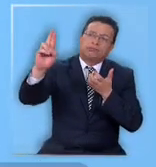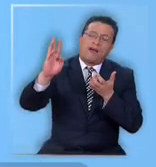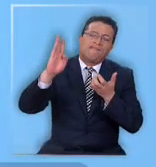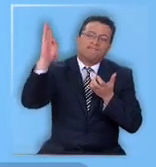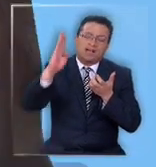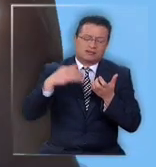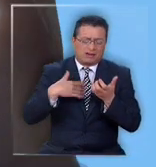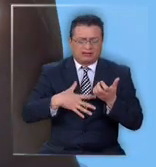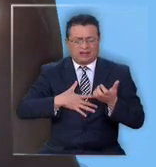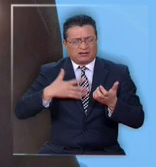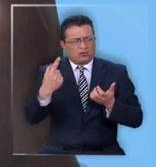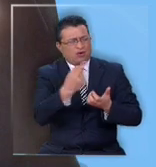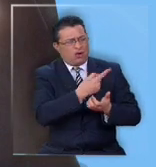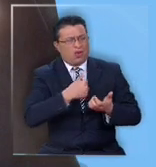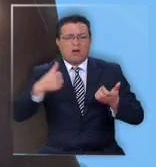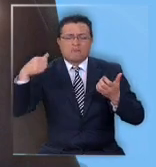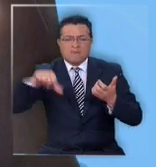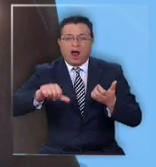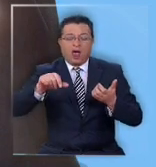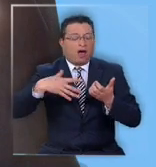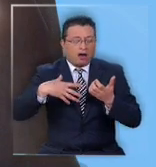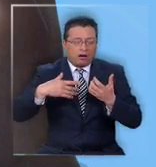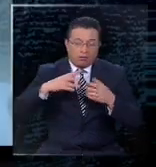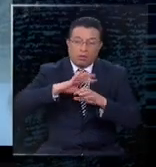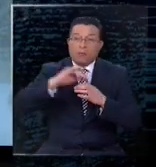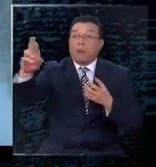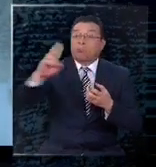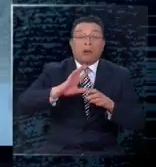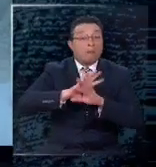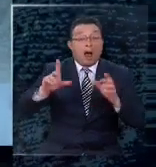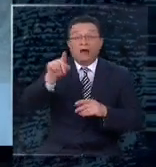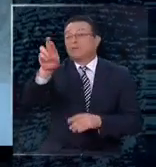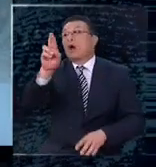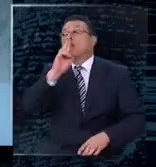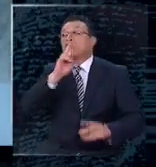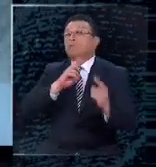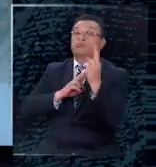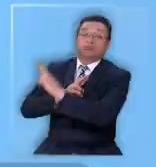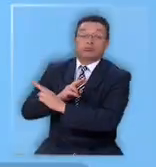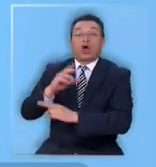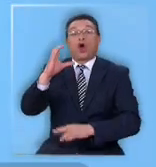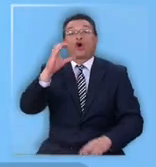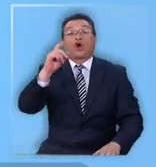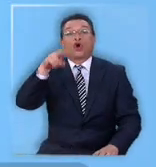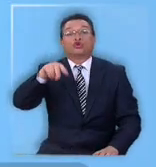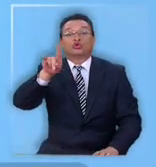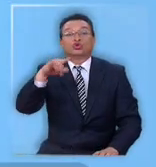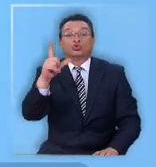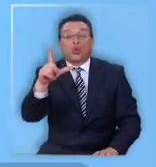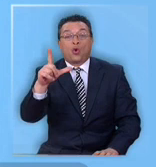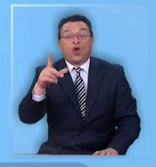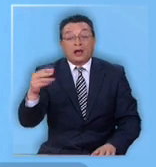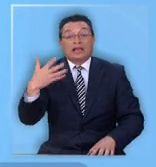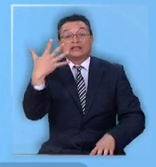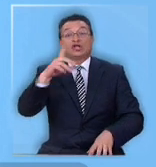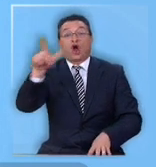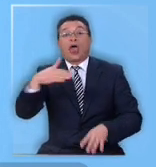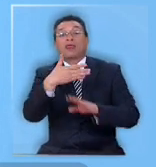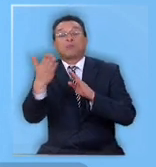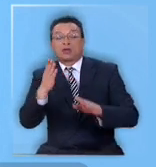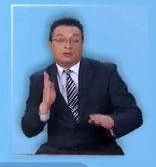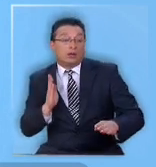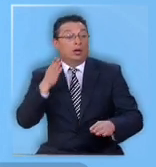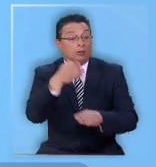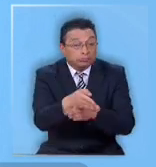ahí familiares se contactaron con el cónsul adjunto en Chile, quien llegó con un cerrajero casi 5 horas después y encontró los